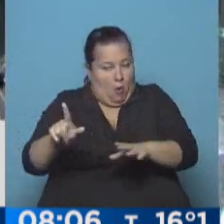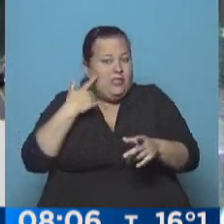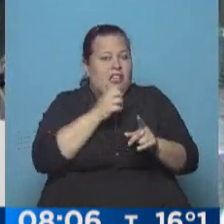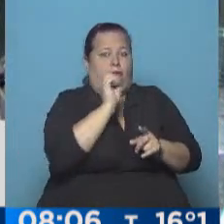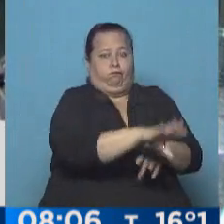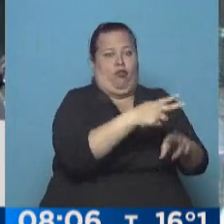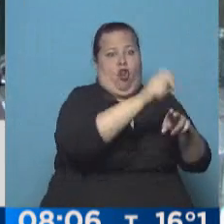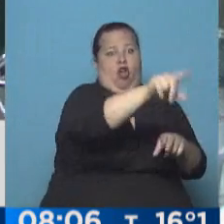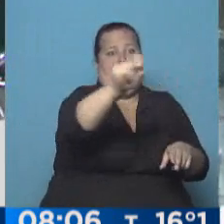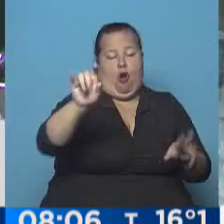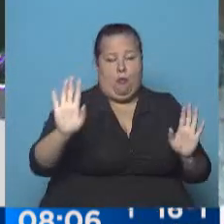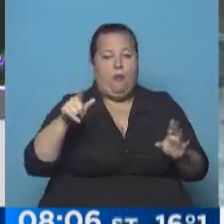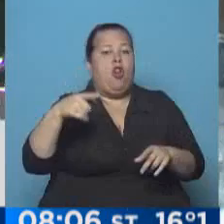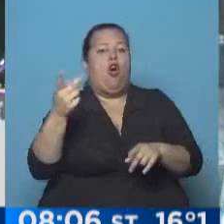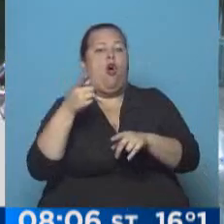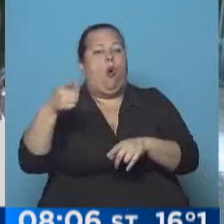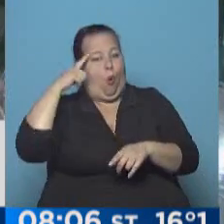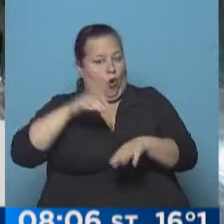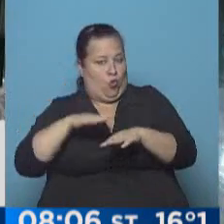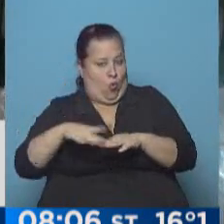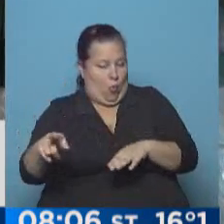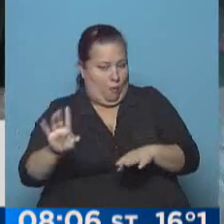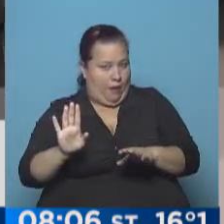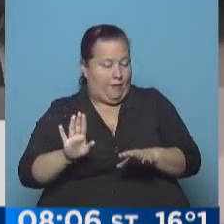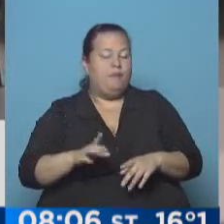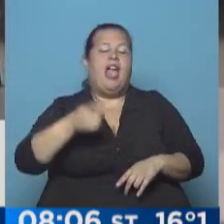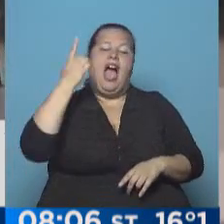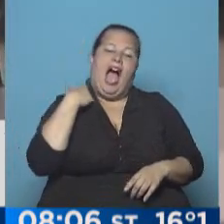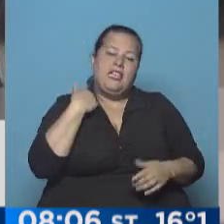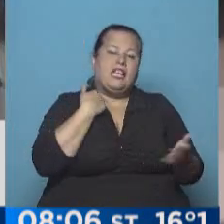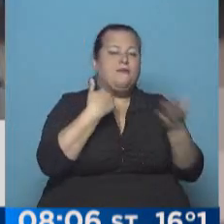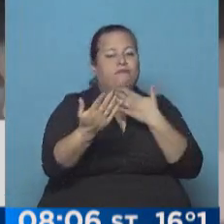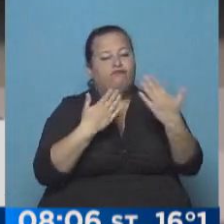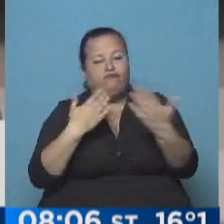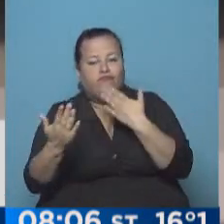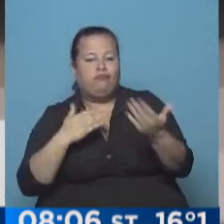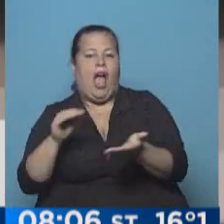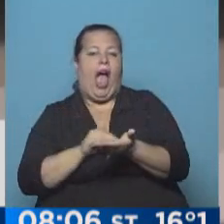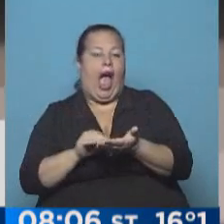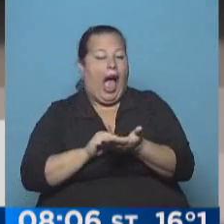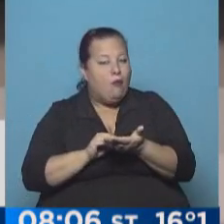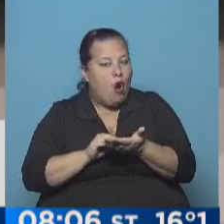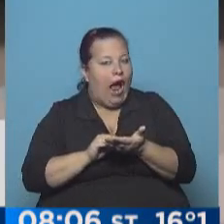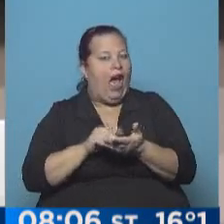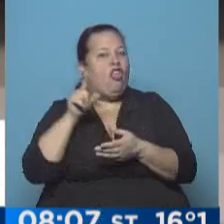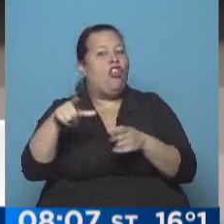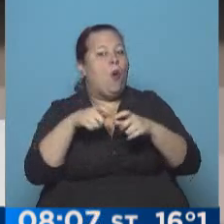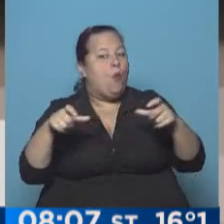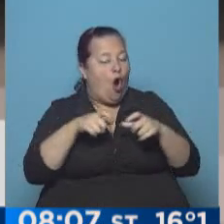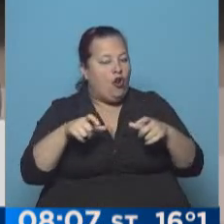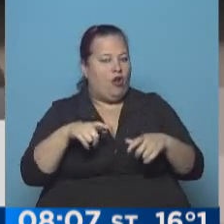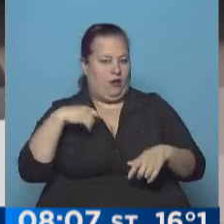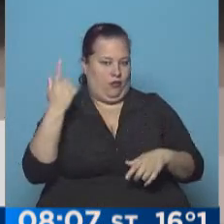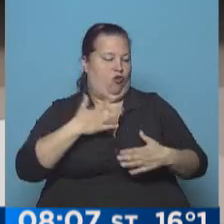deposita su nombre a los bonistas te digo que ayer hablando con alguna algunos abogados cercanos al agonista se había